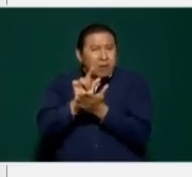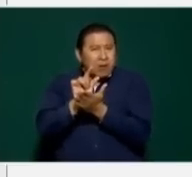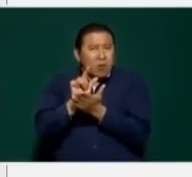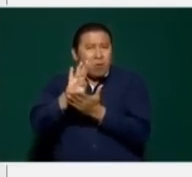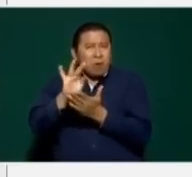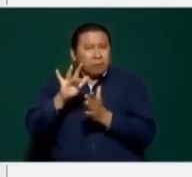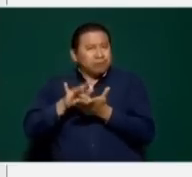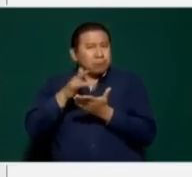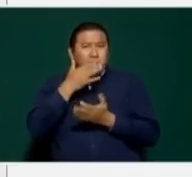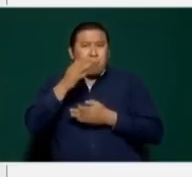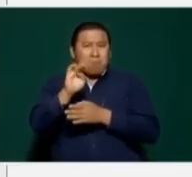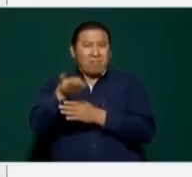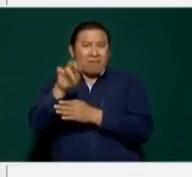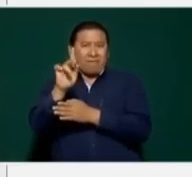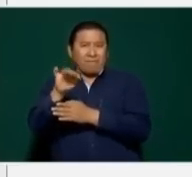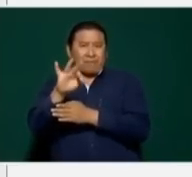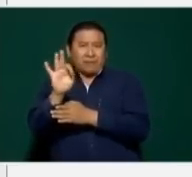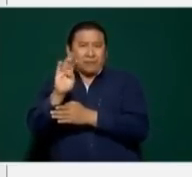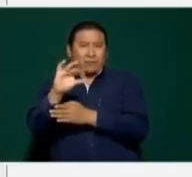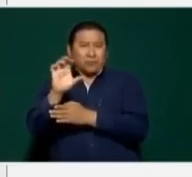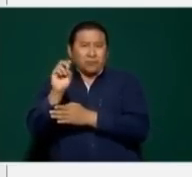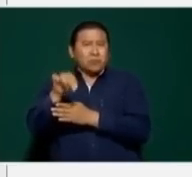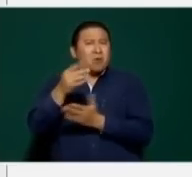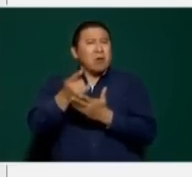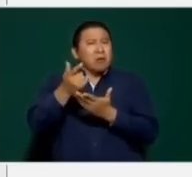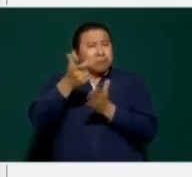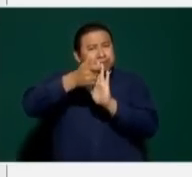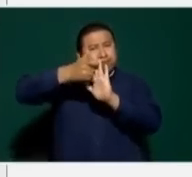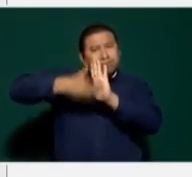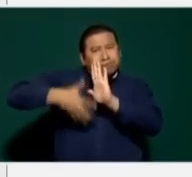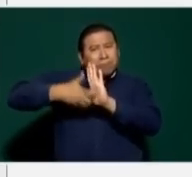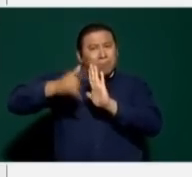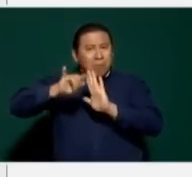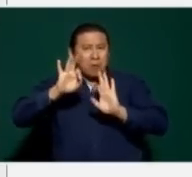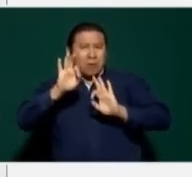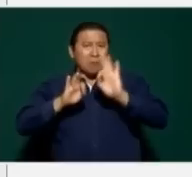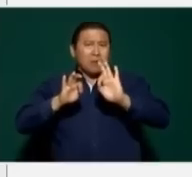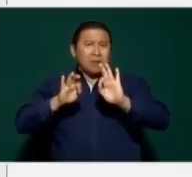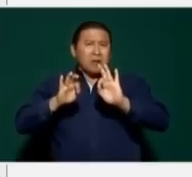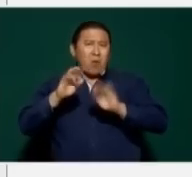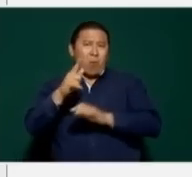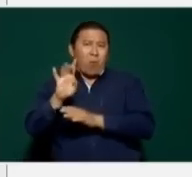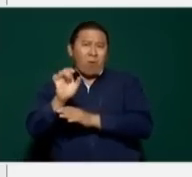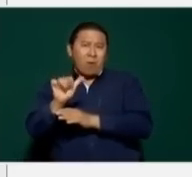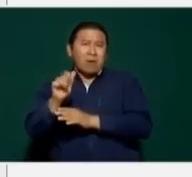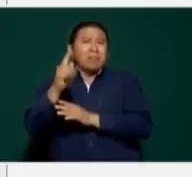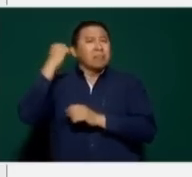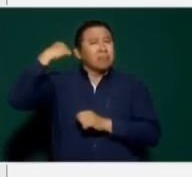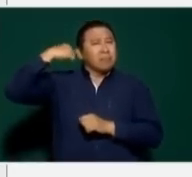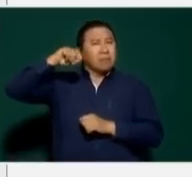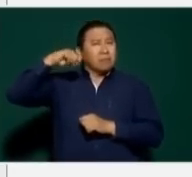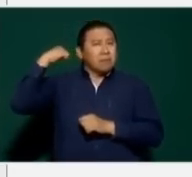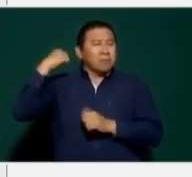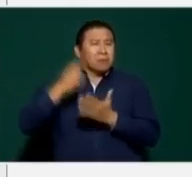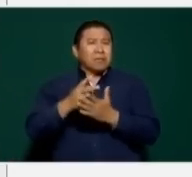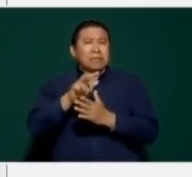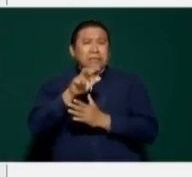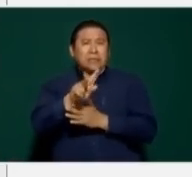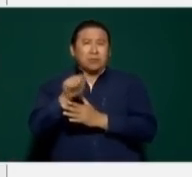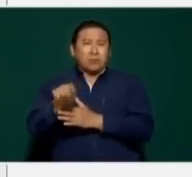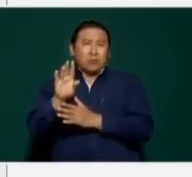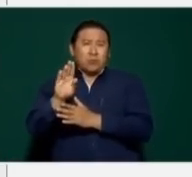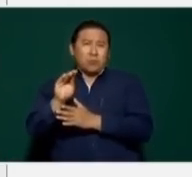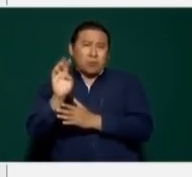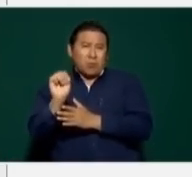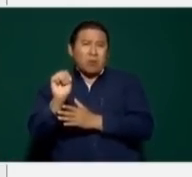en Hervisión, y el más económico en servicio Cunduacán, en Cunduacán, Tabasco, a